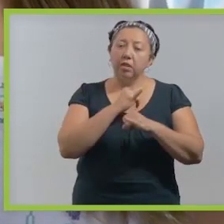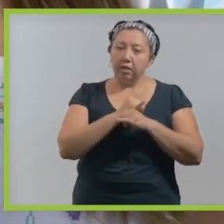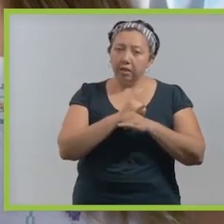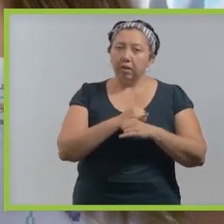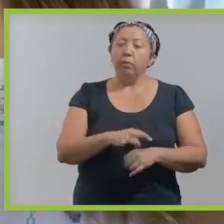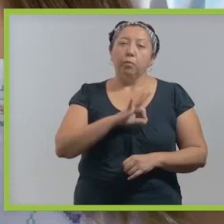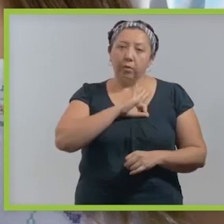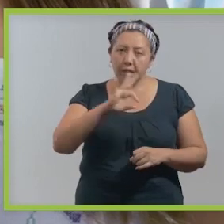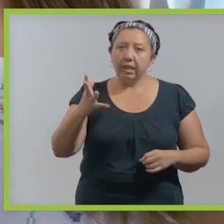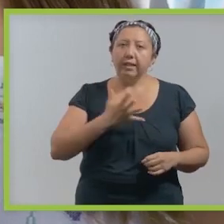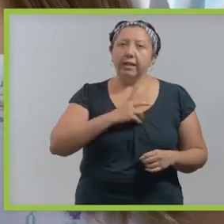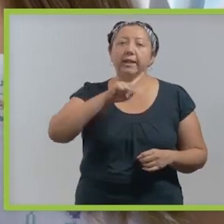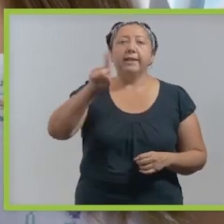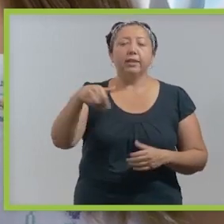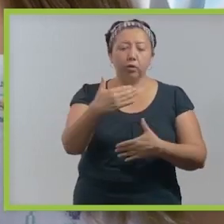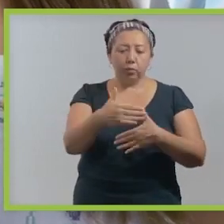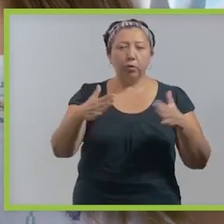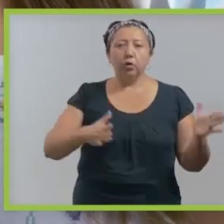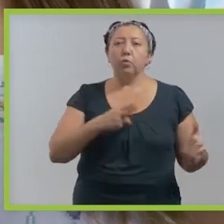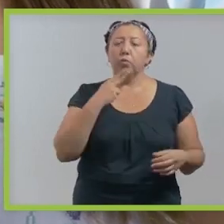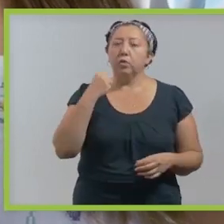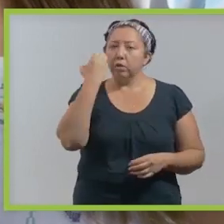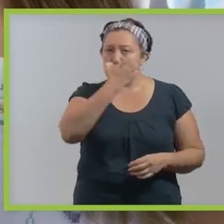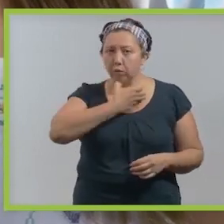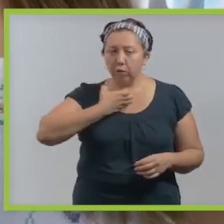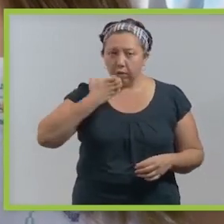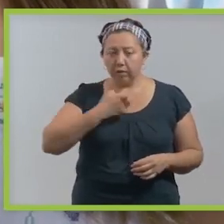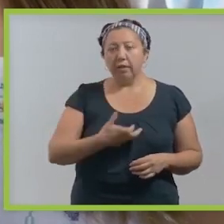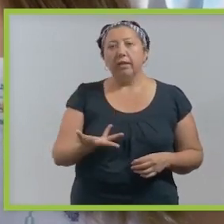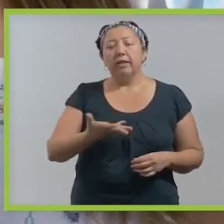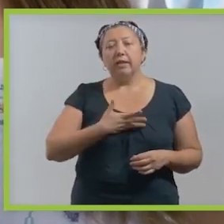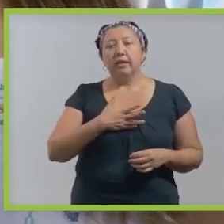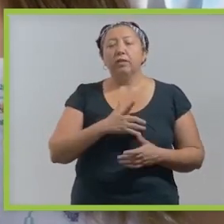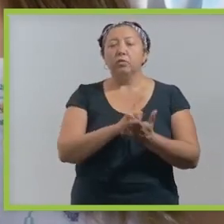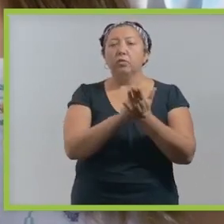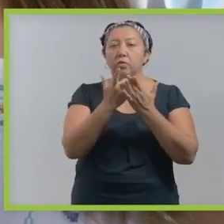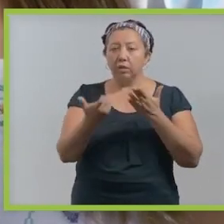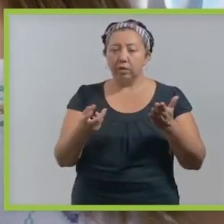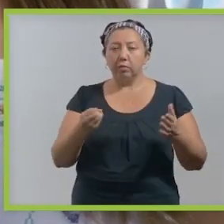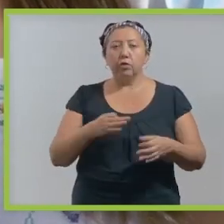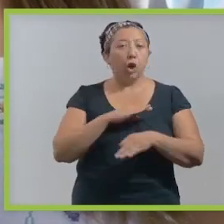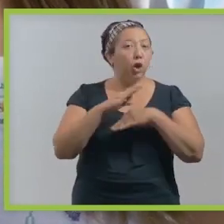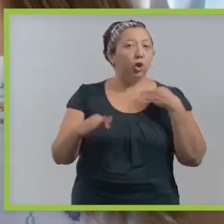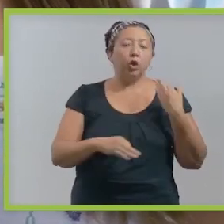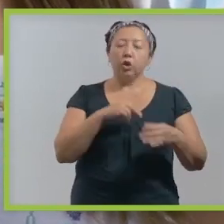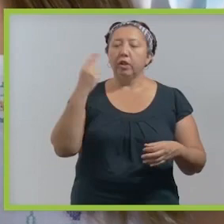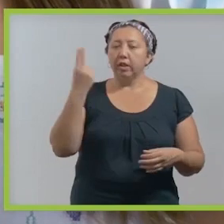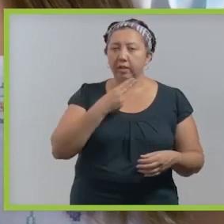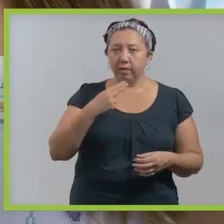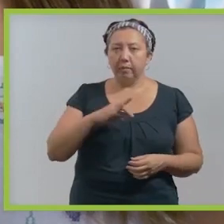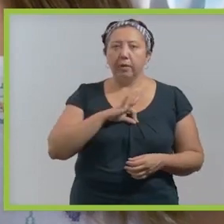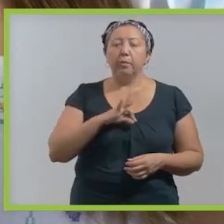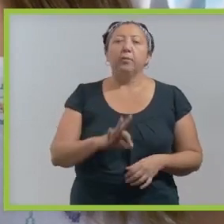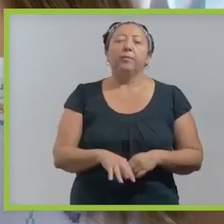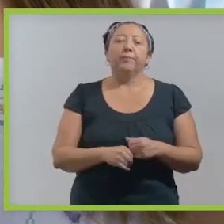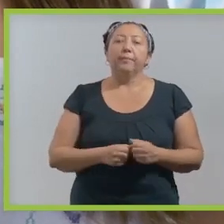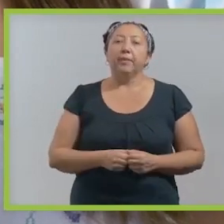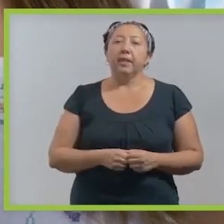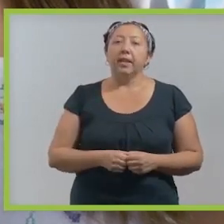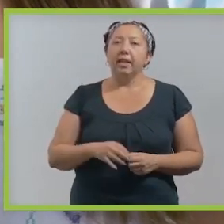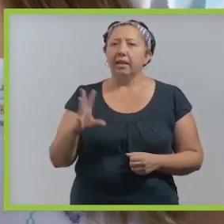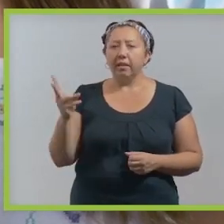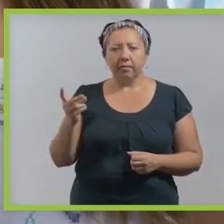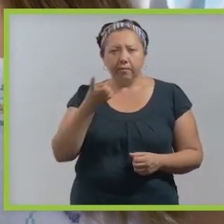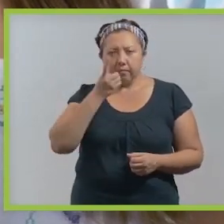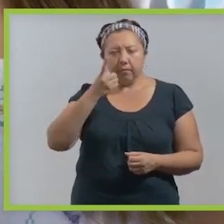los niños van a tener lo que son sus paquetes de útiles escolares, van a tener sus libros de texto y todo lo necesario para poder salir adelante.